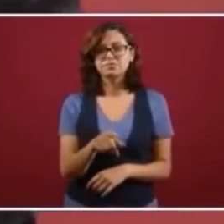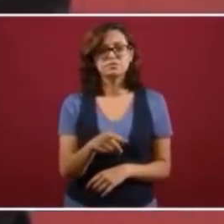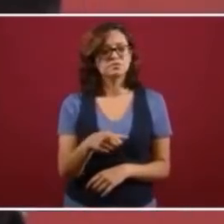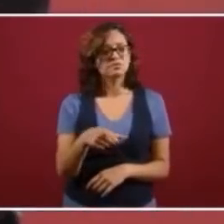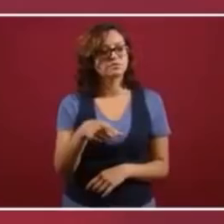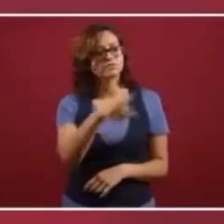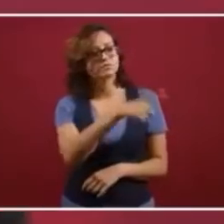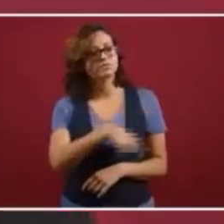representantes